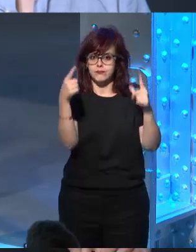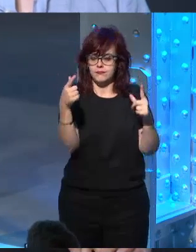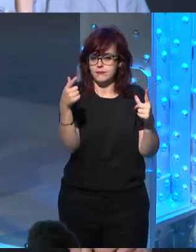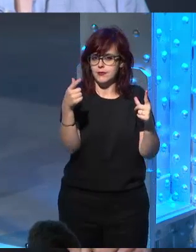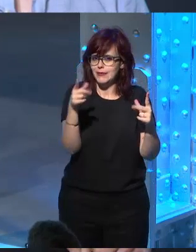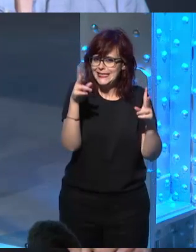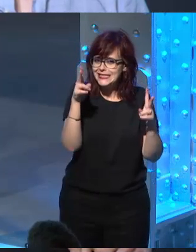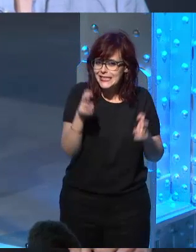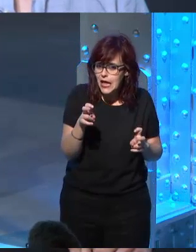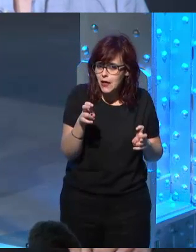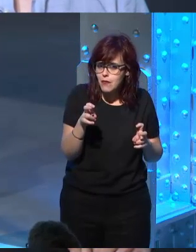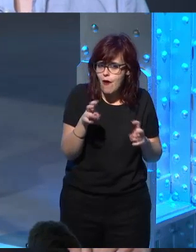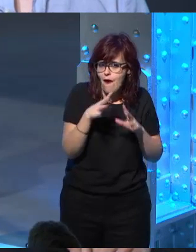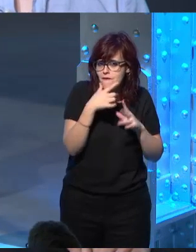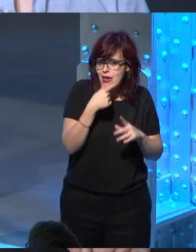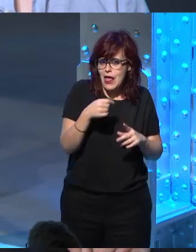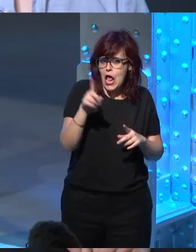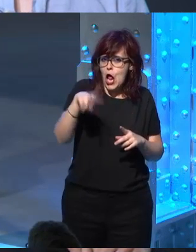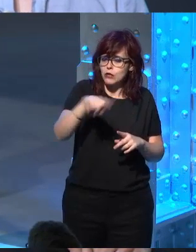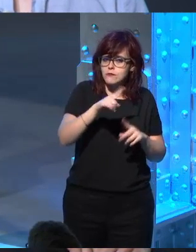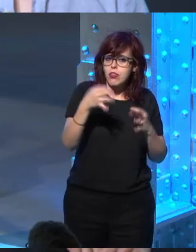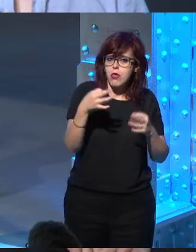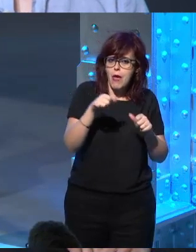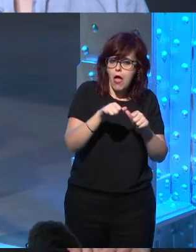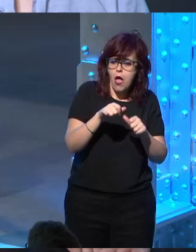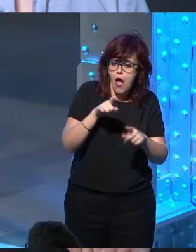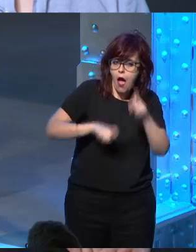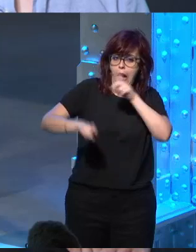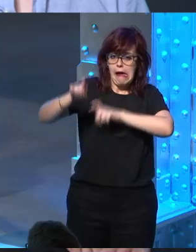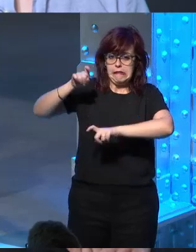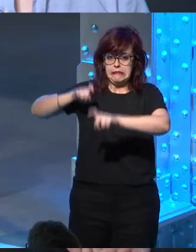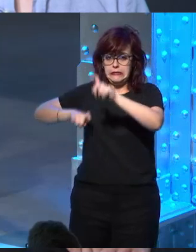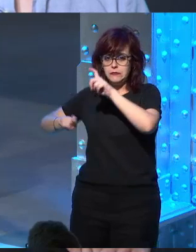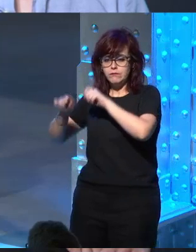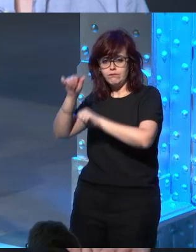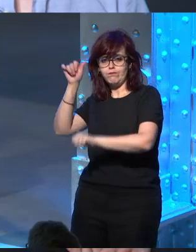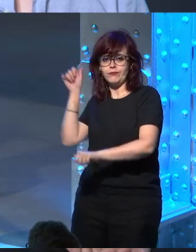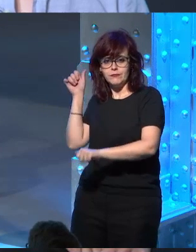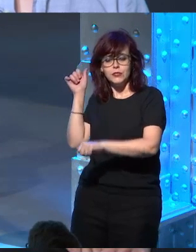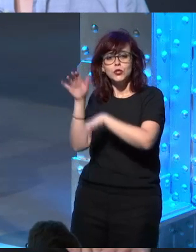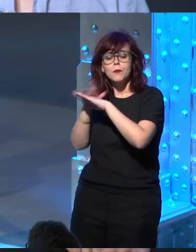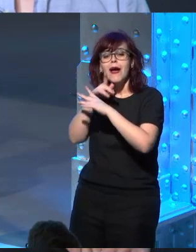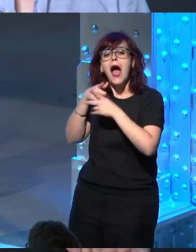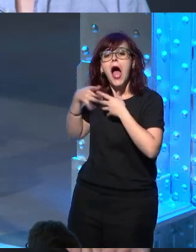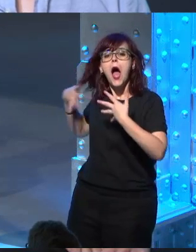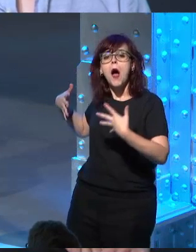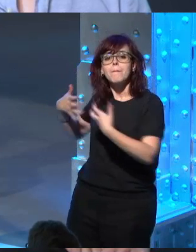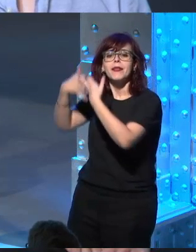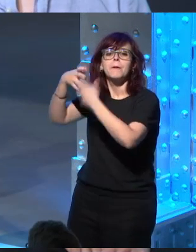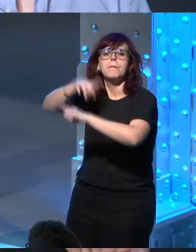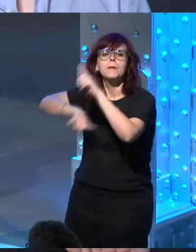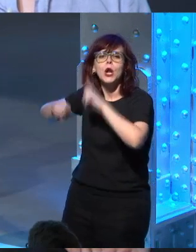de esto habría que retrotraerse mucho más para atrás, ¿no? Y ver un poco los orígenes del conflicto y cuáles eran los ingredientes de